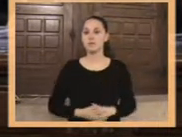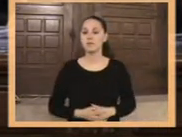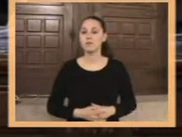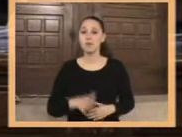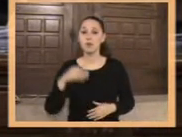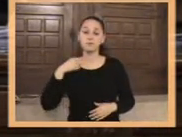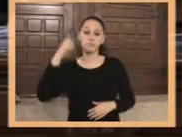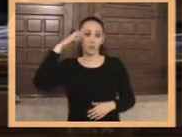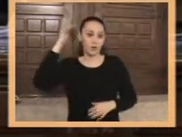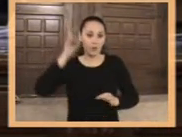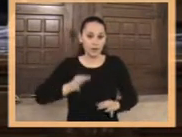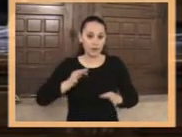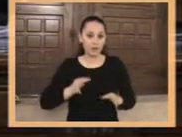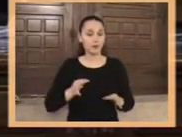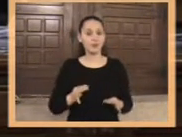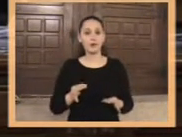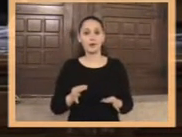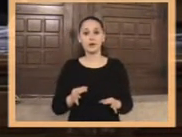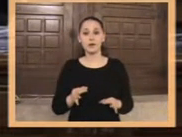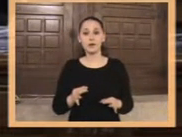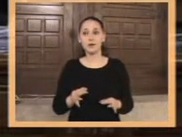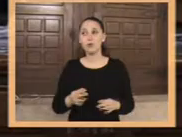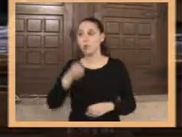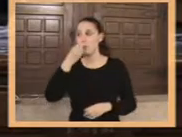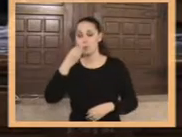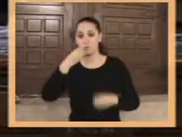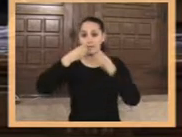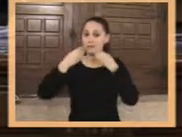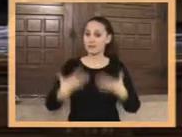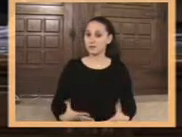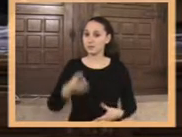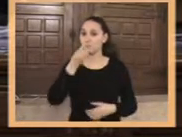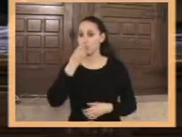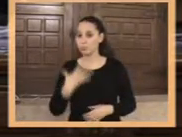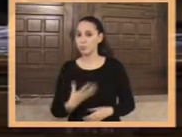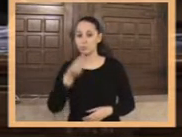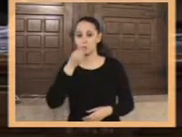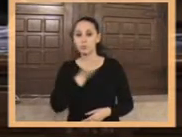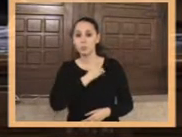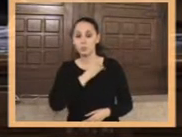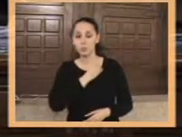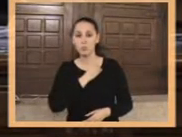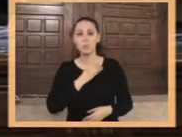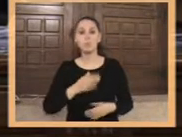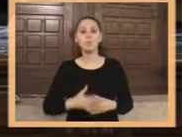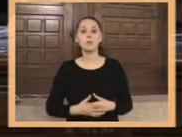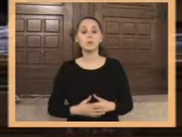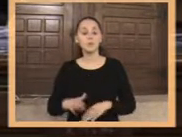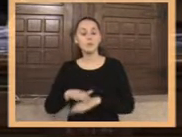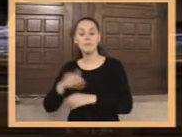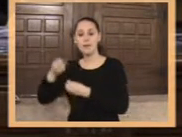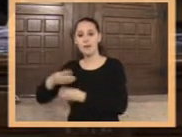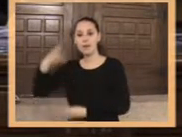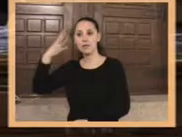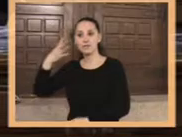verdad que es una buena medida la que vamos a tomar, sobre todo para recuperar un edificio como primer paso de verdad para que tenga vida en el futuro y